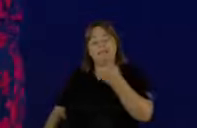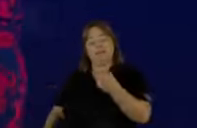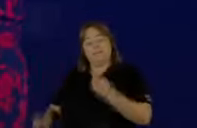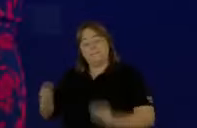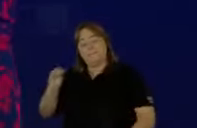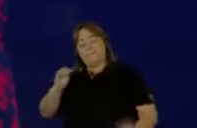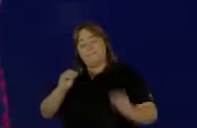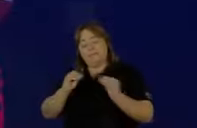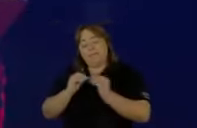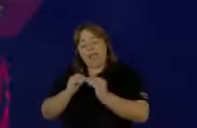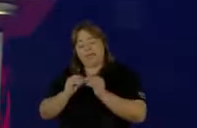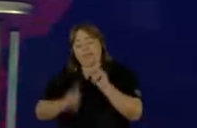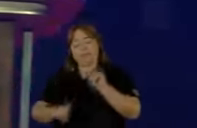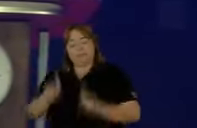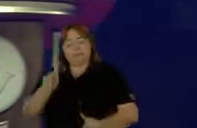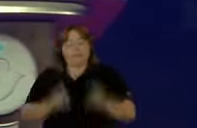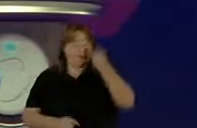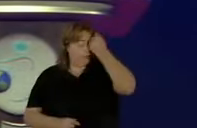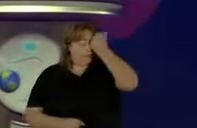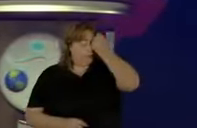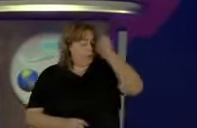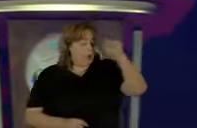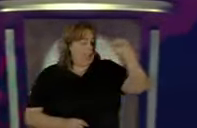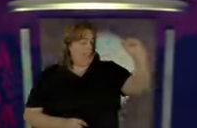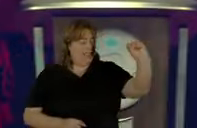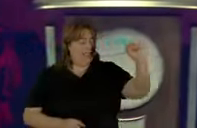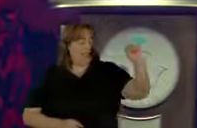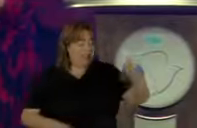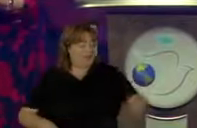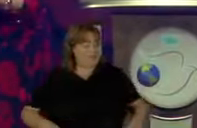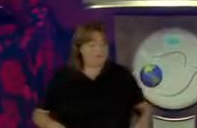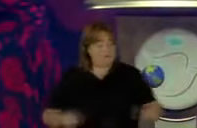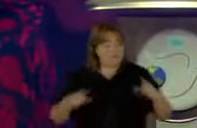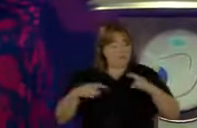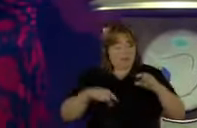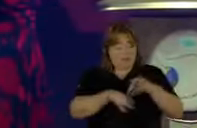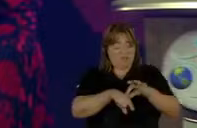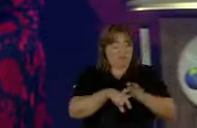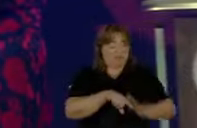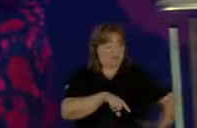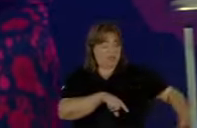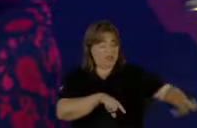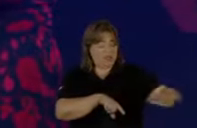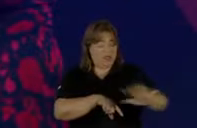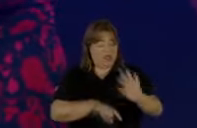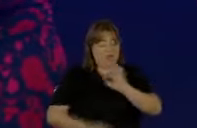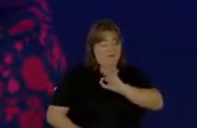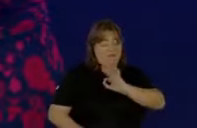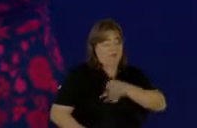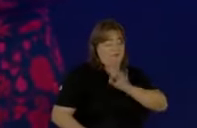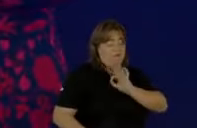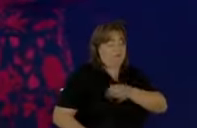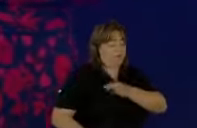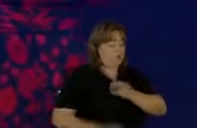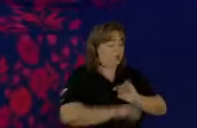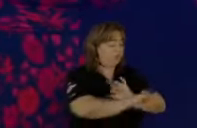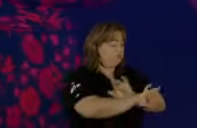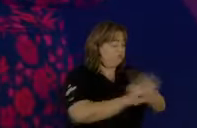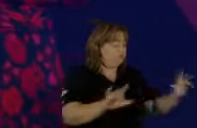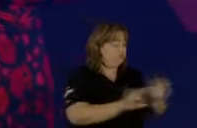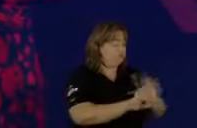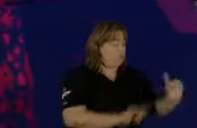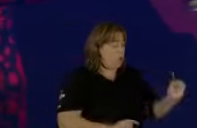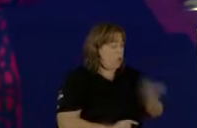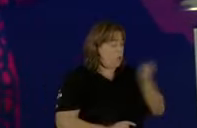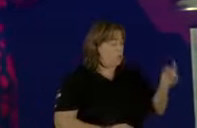los rebeldes habitan en tierra que no da fruto, en tierra seca. ¿De qué debemos